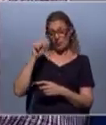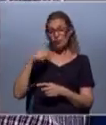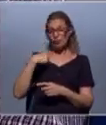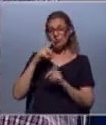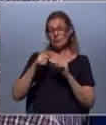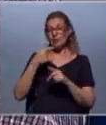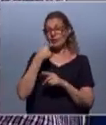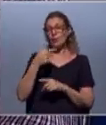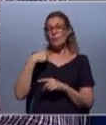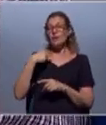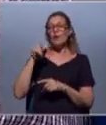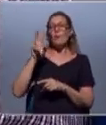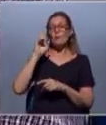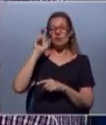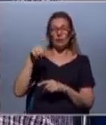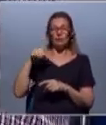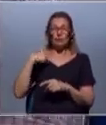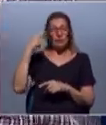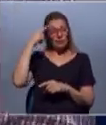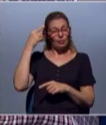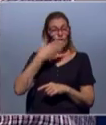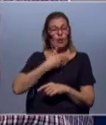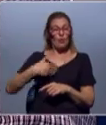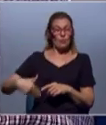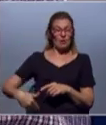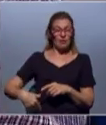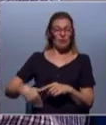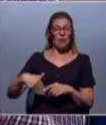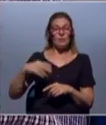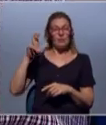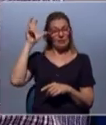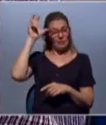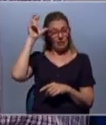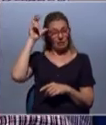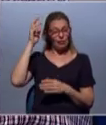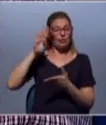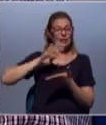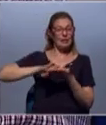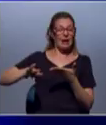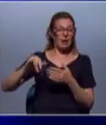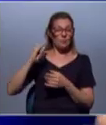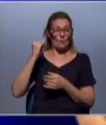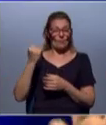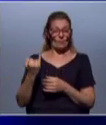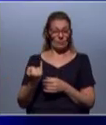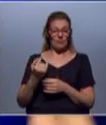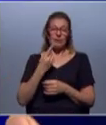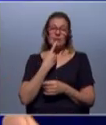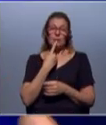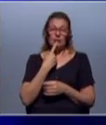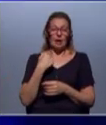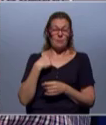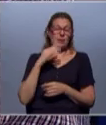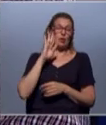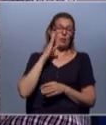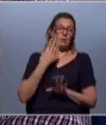a mí lo que me parece que lo que pasó acá es que el gobierno del presidente vázquez quiso sacar de la política a mannini eso lo cambie